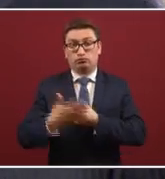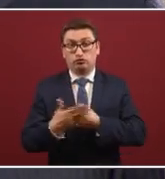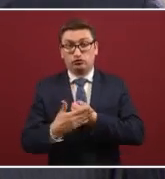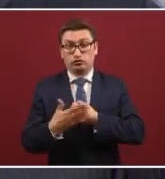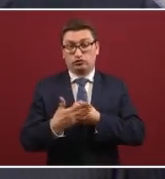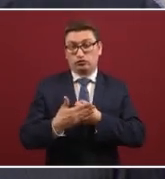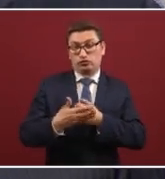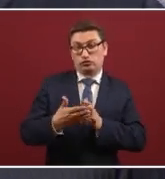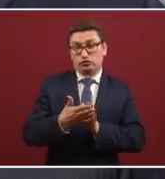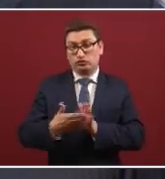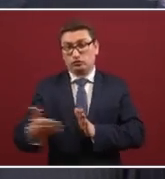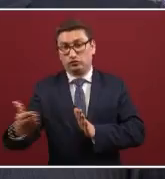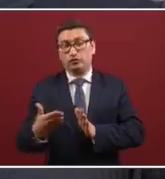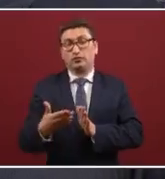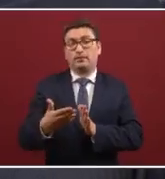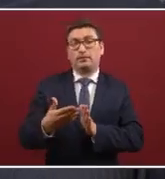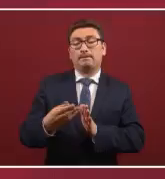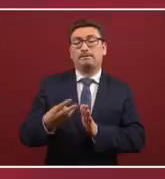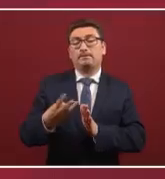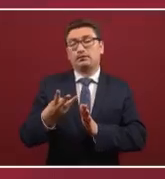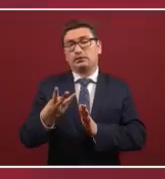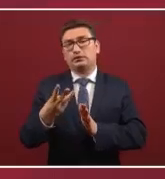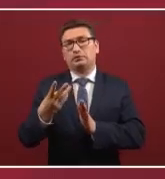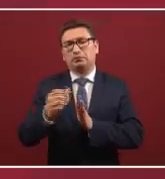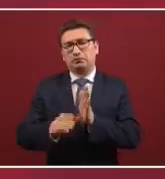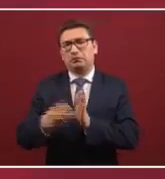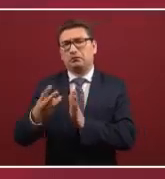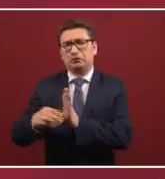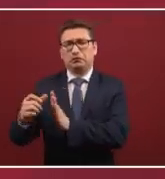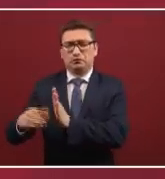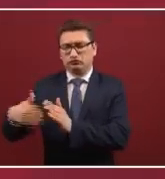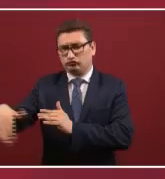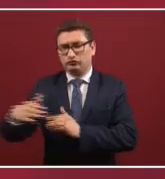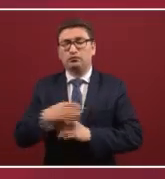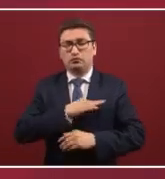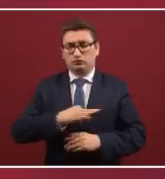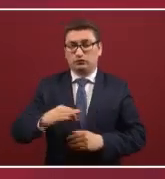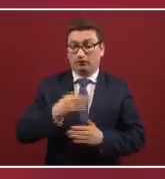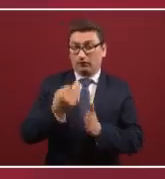trimestres que faltan. Entonces vamos a esperarnos.